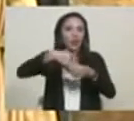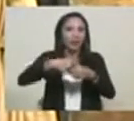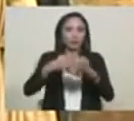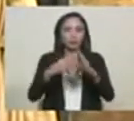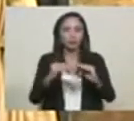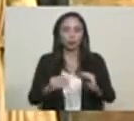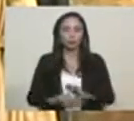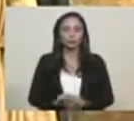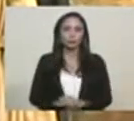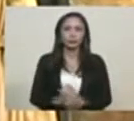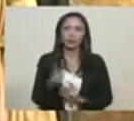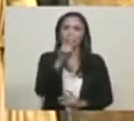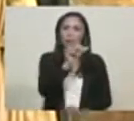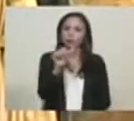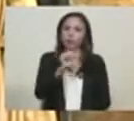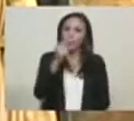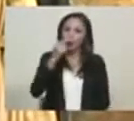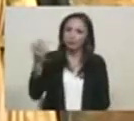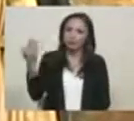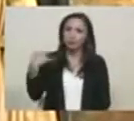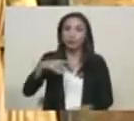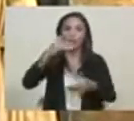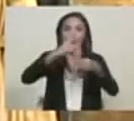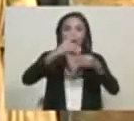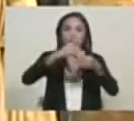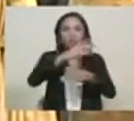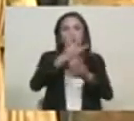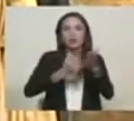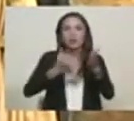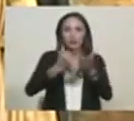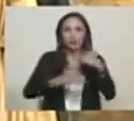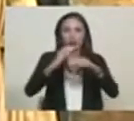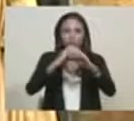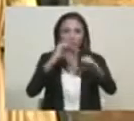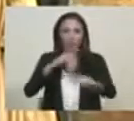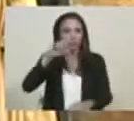y sin convocatoria hace dos semanas un censo nacional